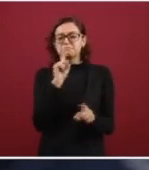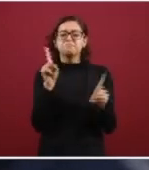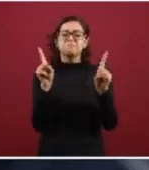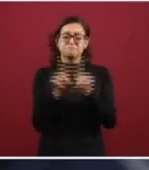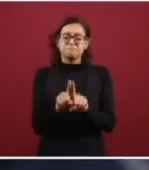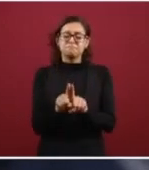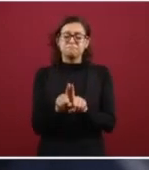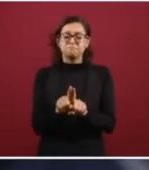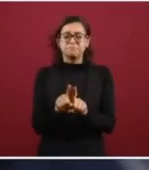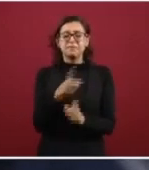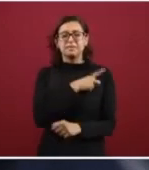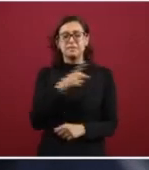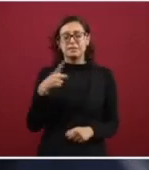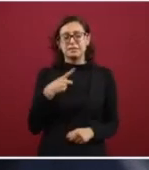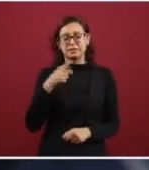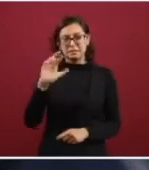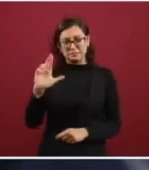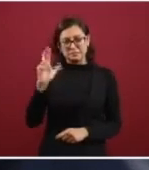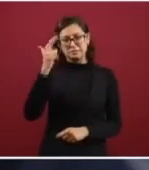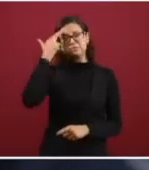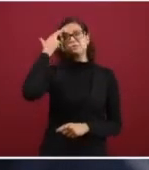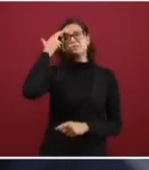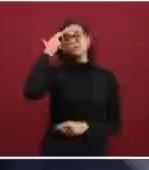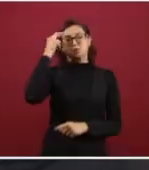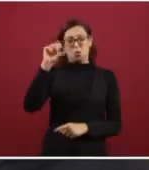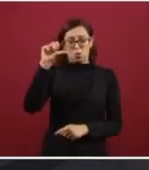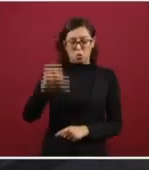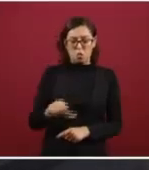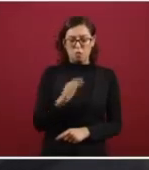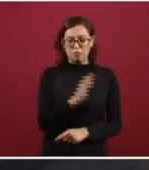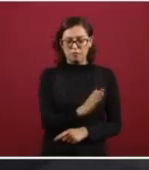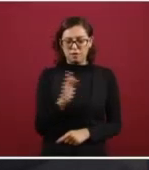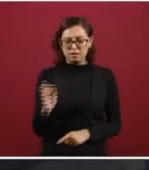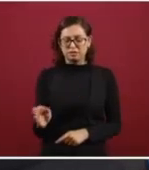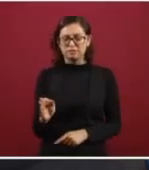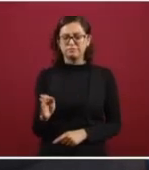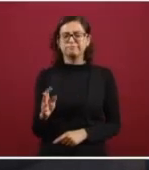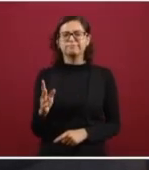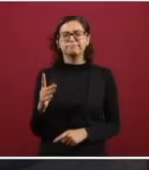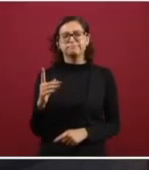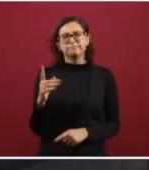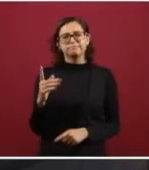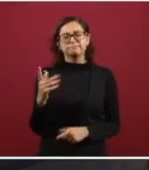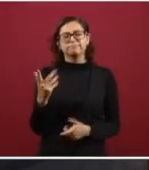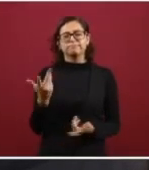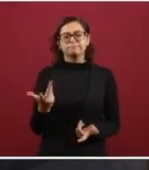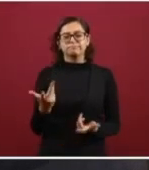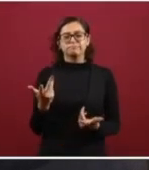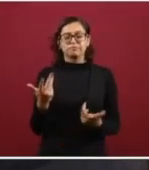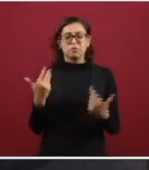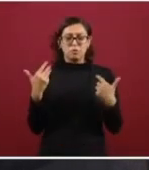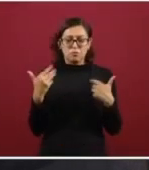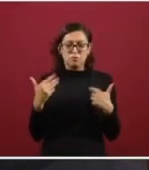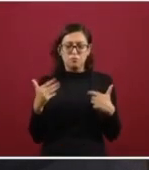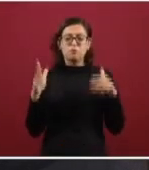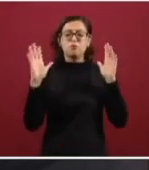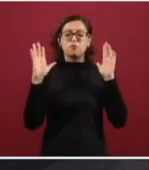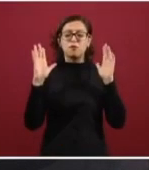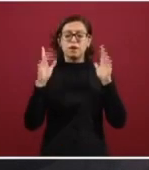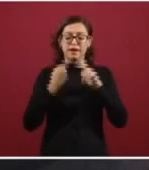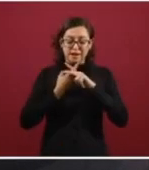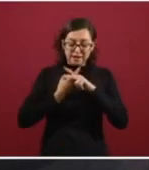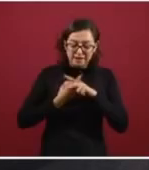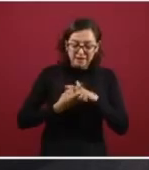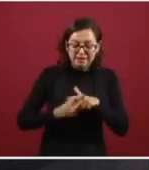que recordar esta fecha como aquella en la que inició